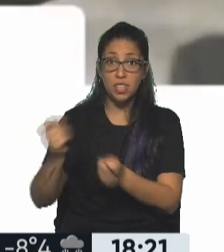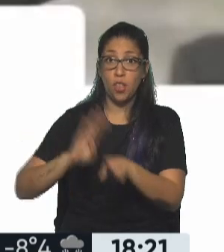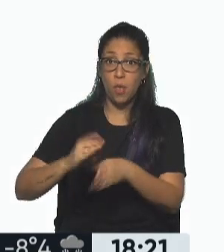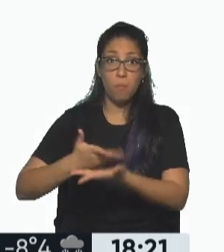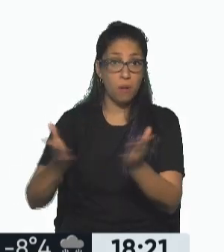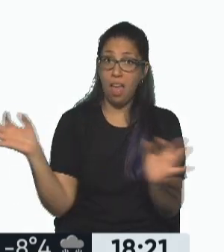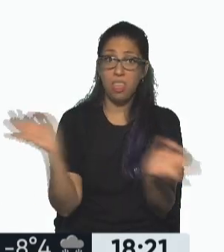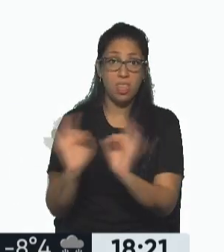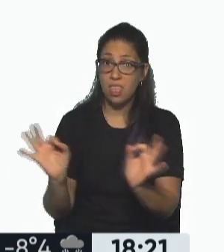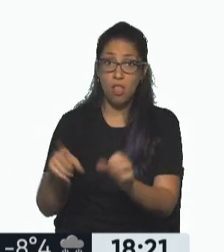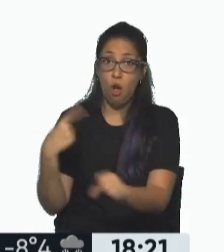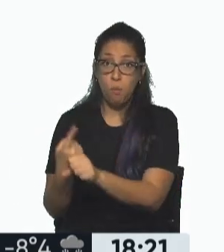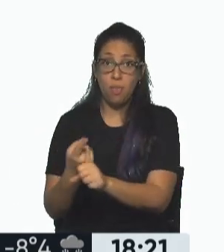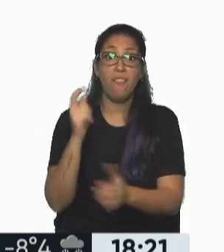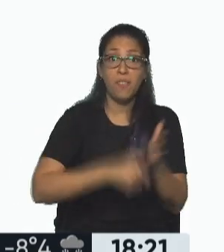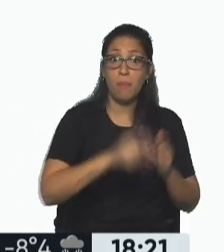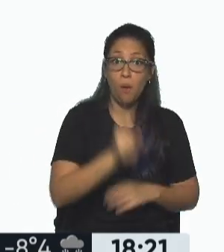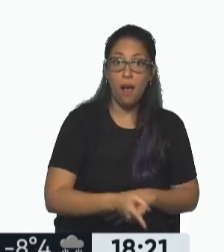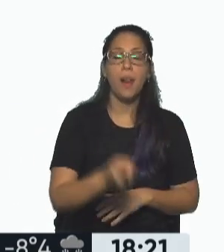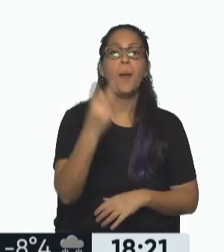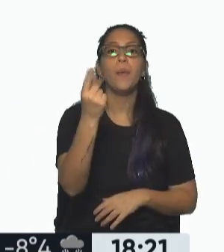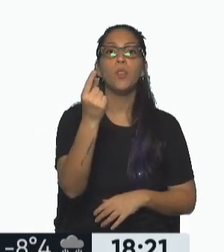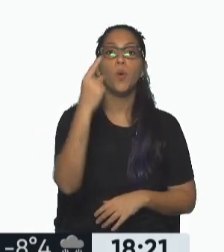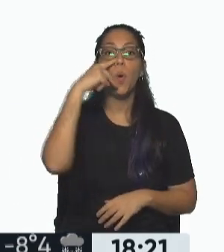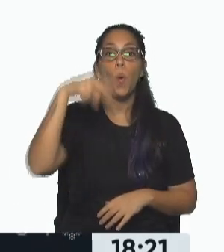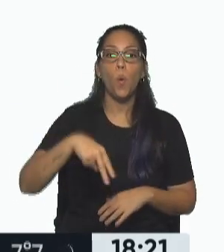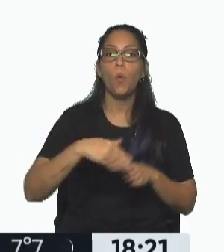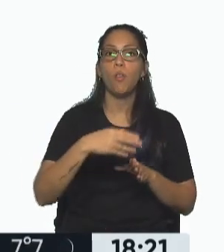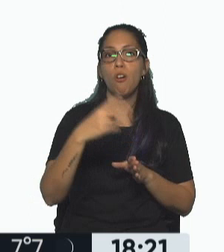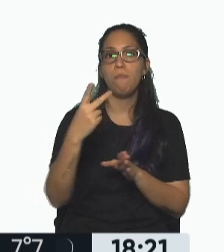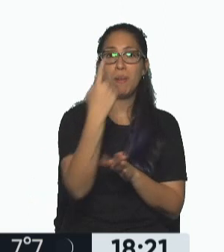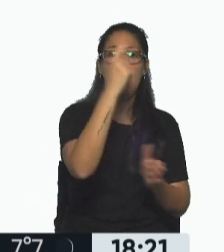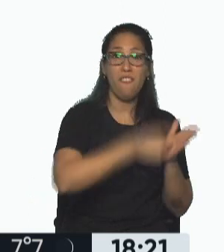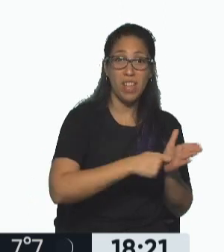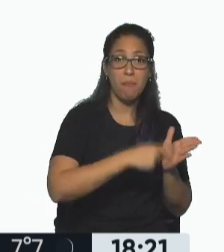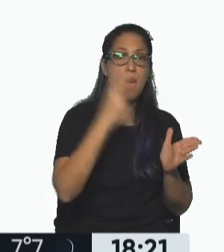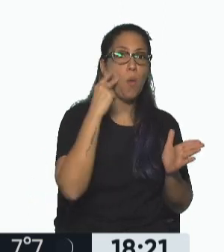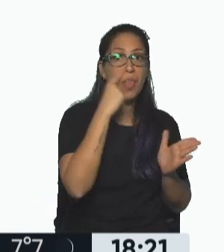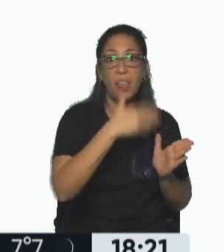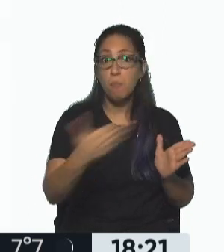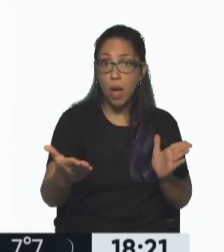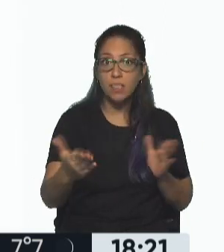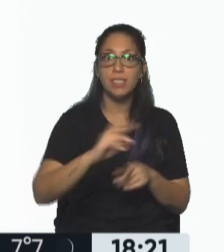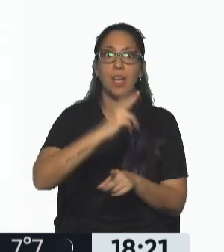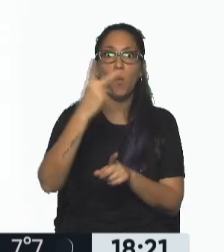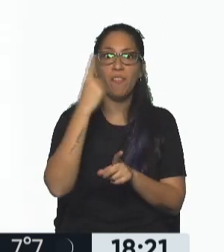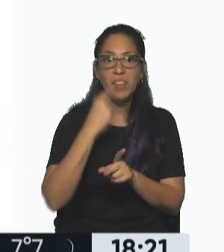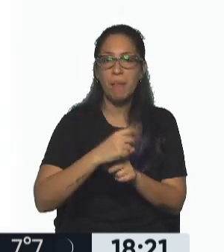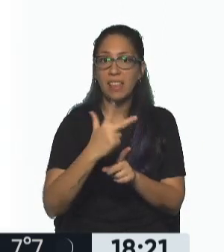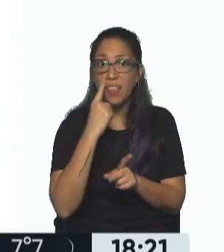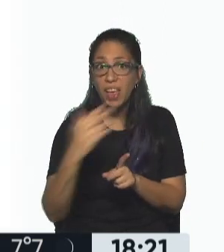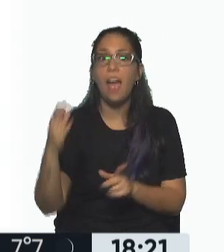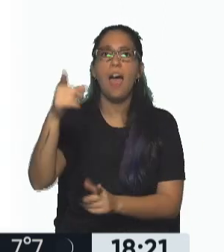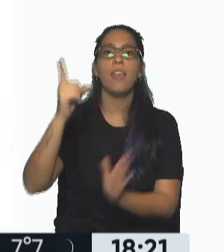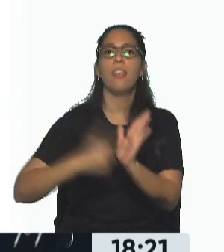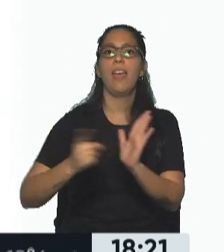deuda pública. Recién el 21 de junio de 2018, 9 días después de la primera firma y 3 días después de la segunda, se dicta el Decreto